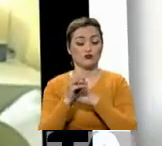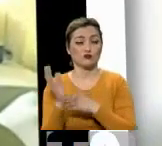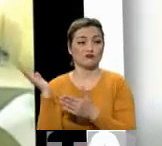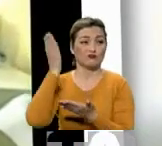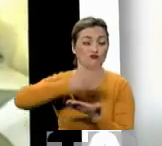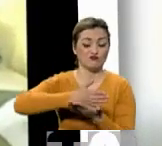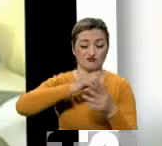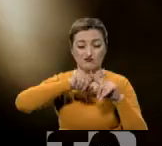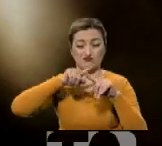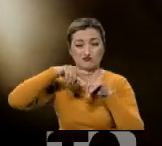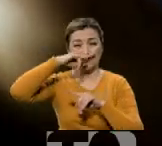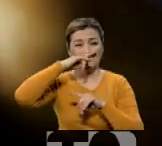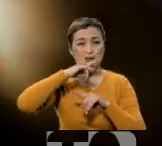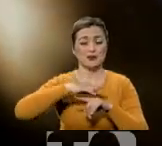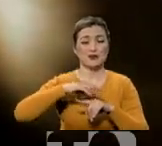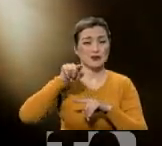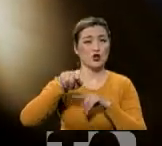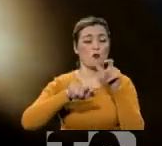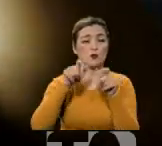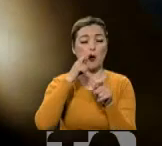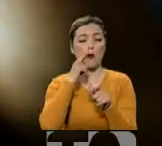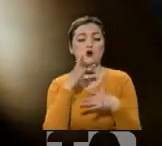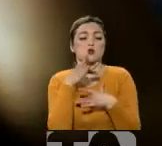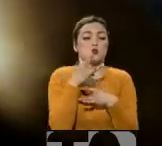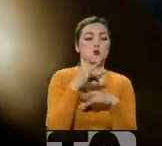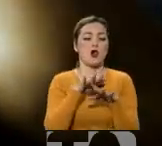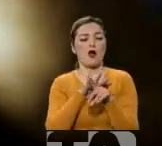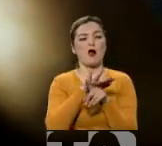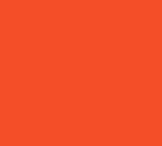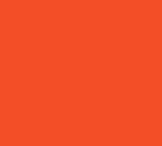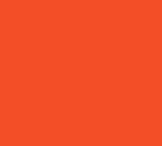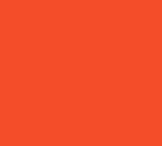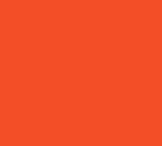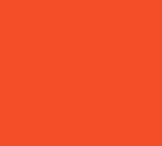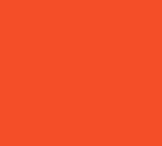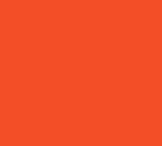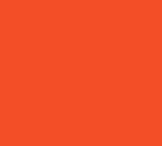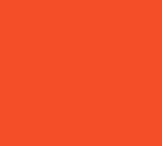en redes de pedófilos o de pornografía infantil. En Quito, Stephanie Paz, 24.